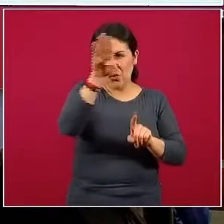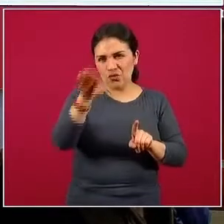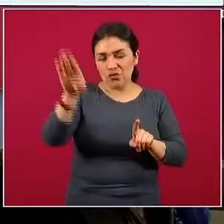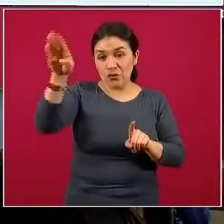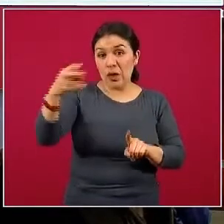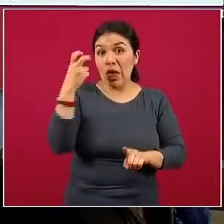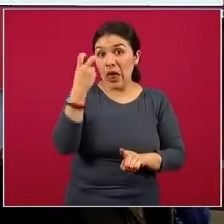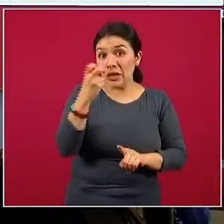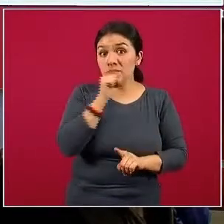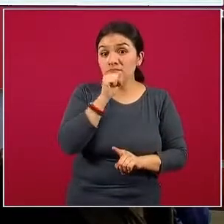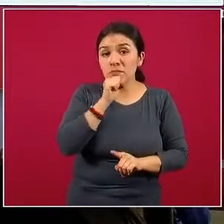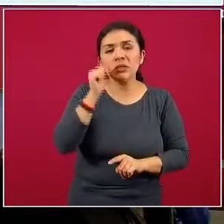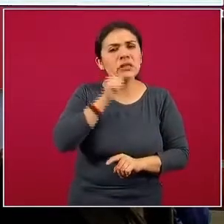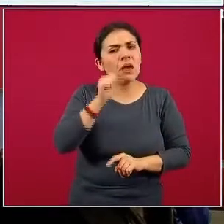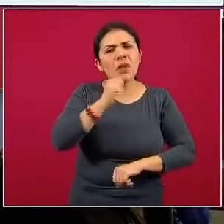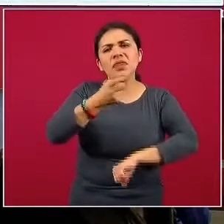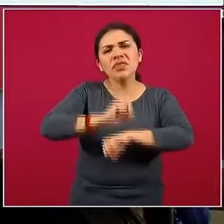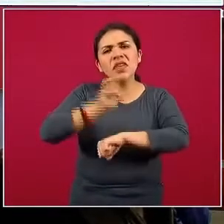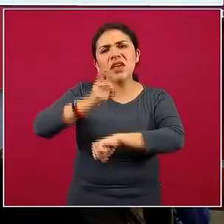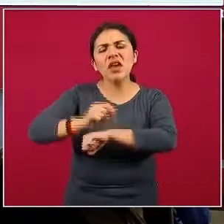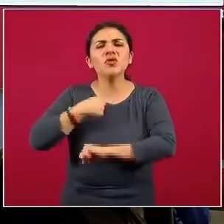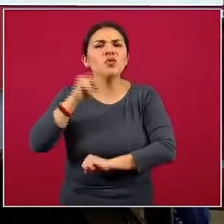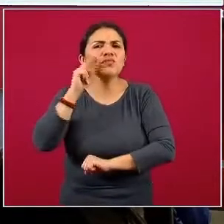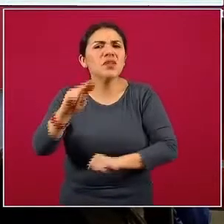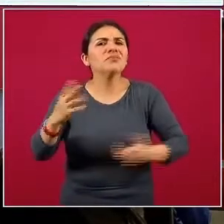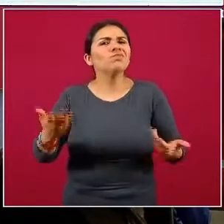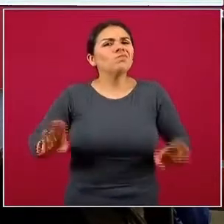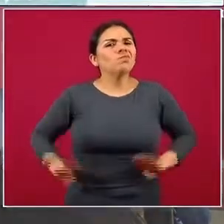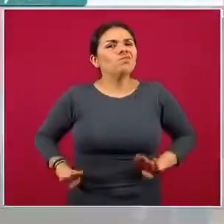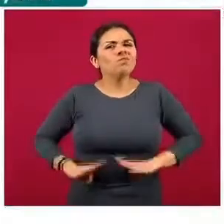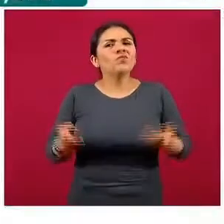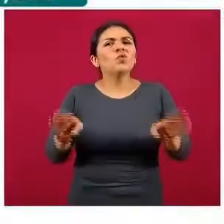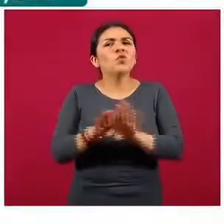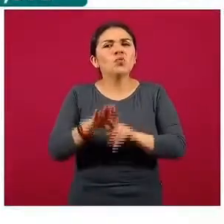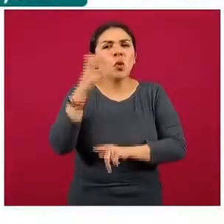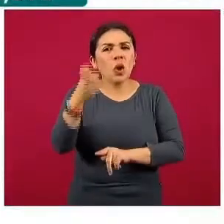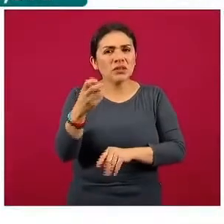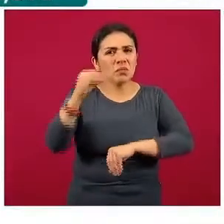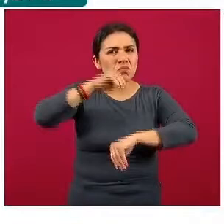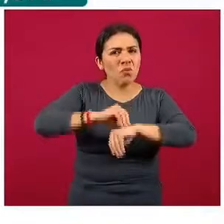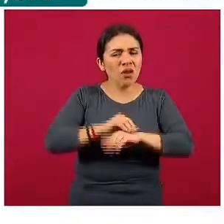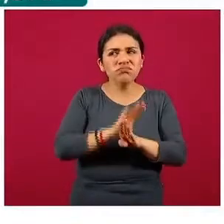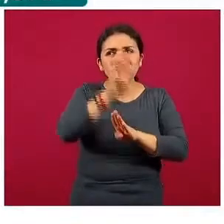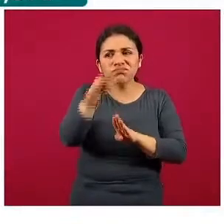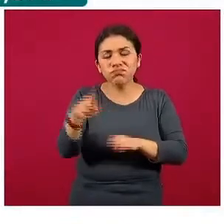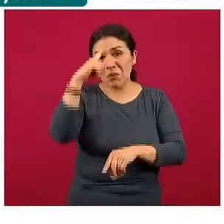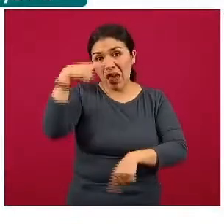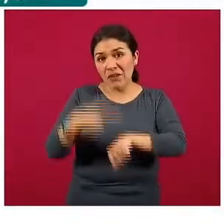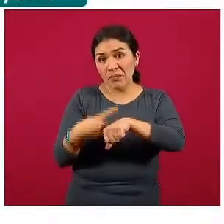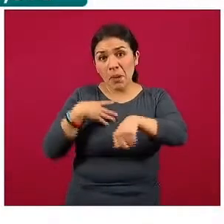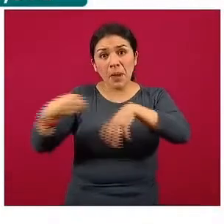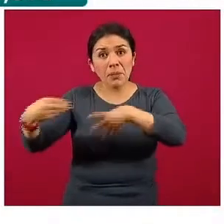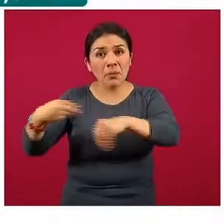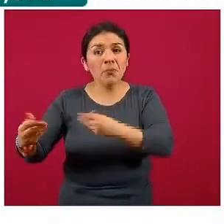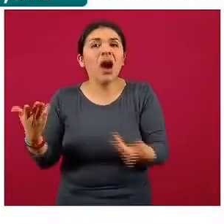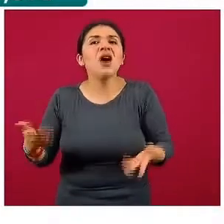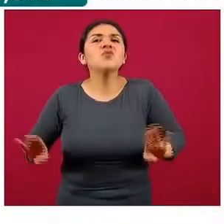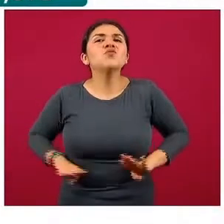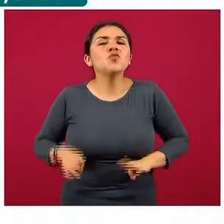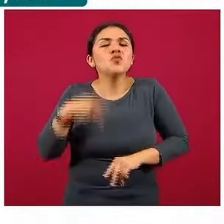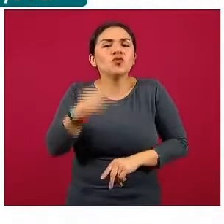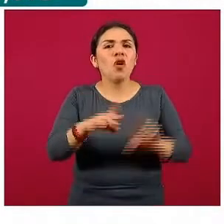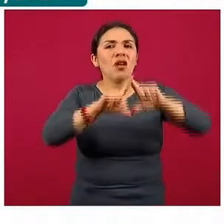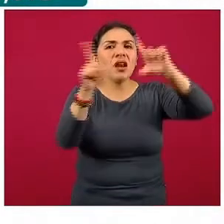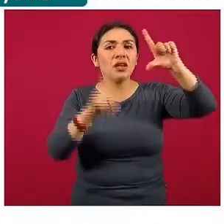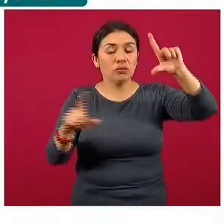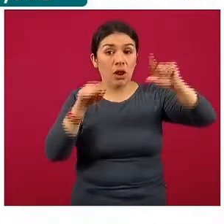y con esto estamos todos los días viendo cuál es el comportamiento de esta curva epidémica para efectos de la epidemia